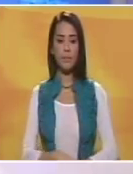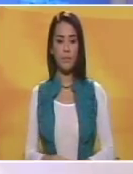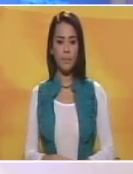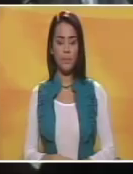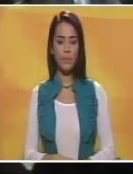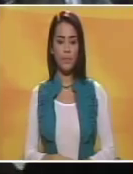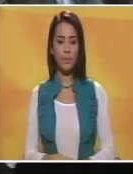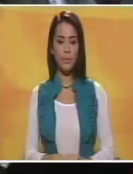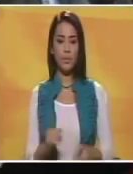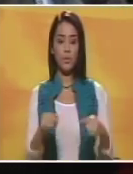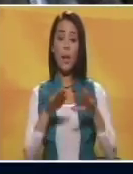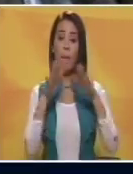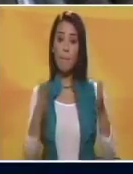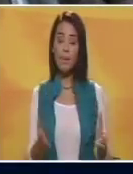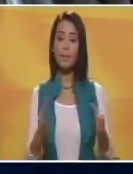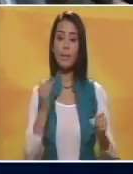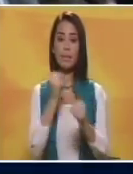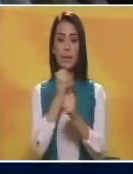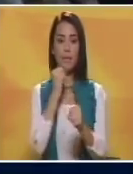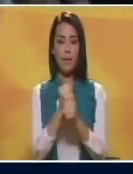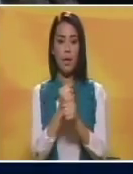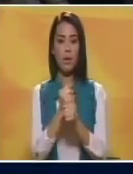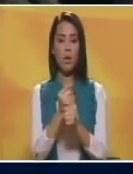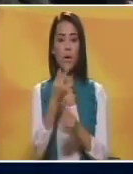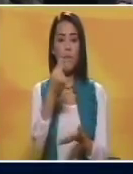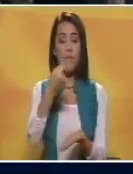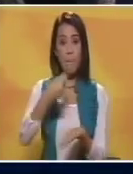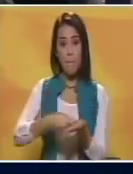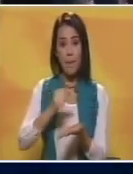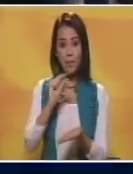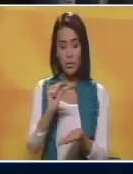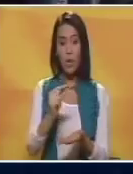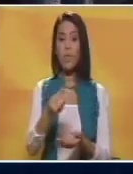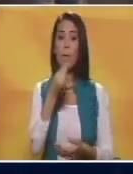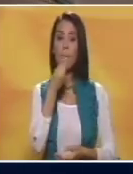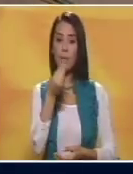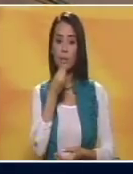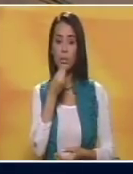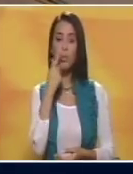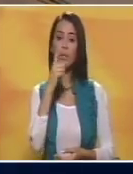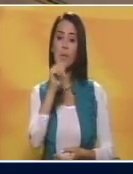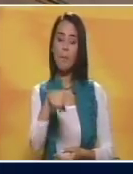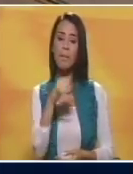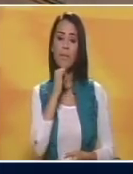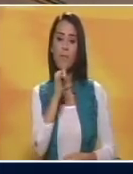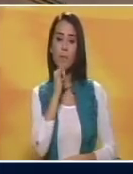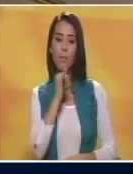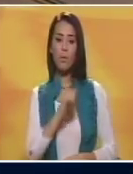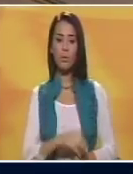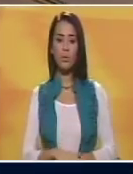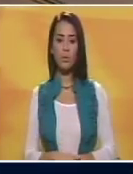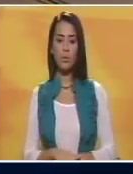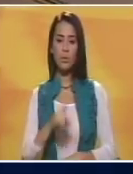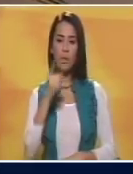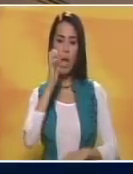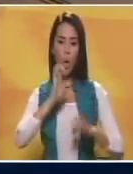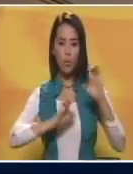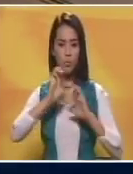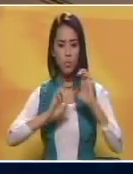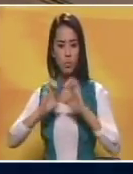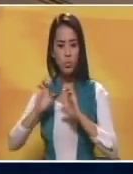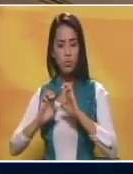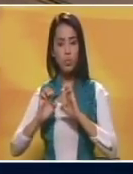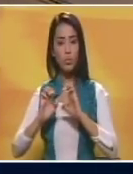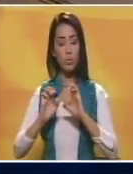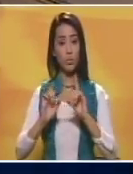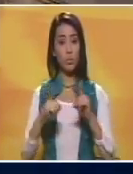la instalación de la mesa de trabajo que fijarán los precios de los alimentos, Medina también indicó que por medio de una evaluación a las